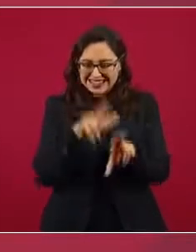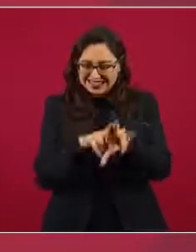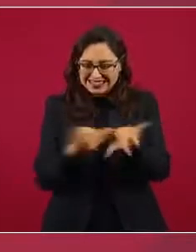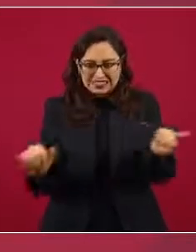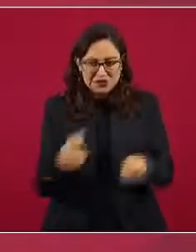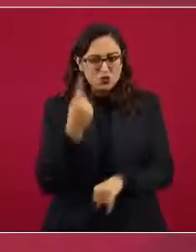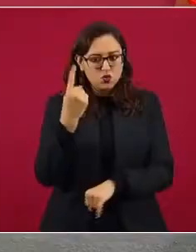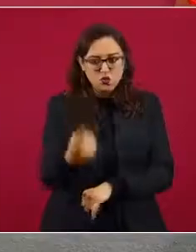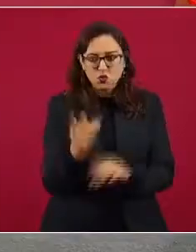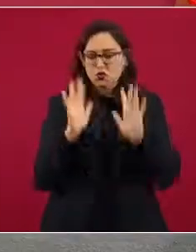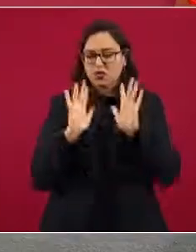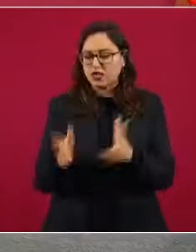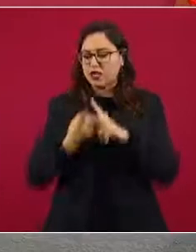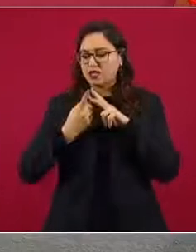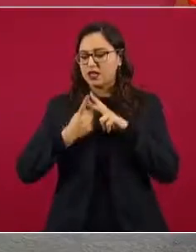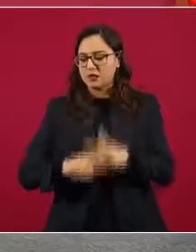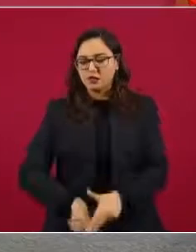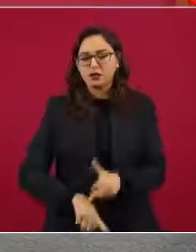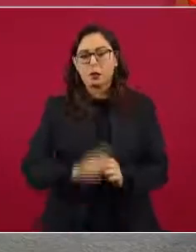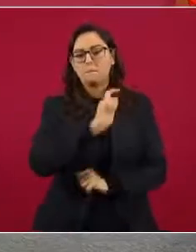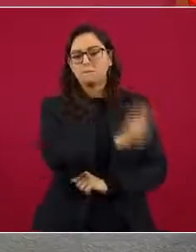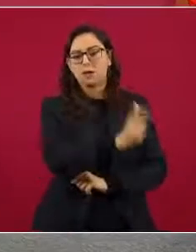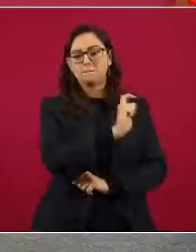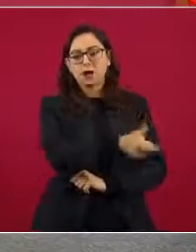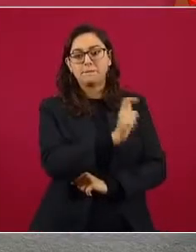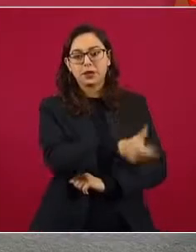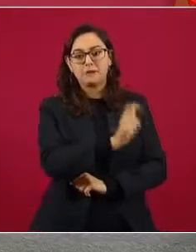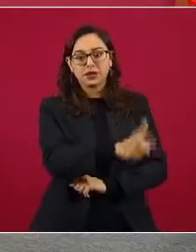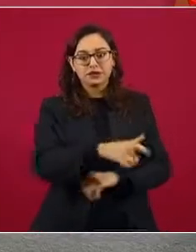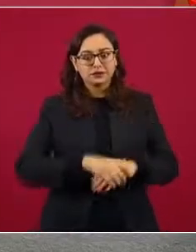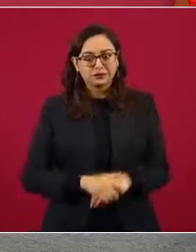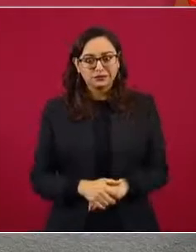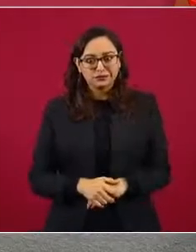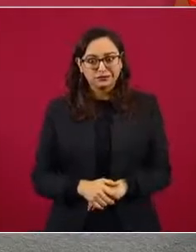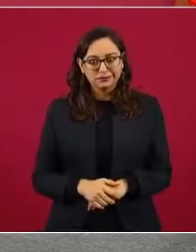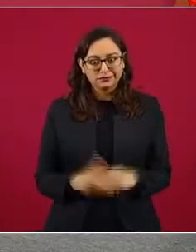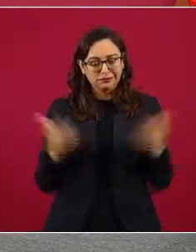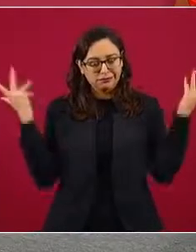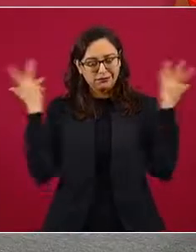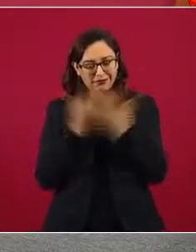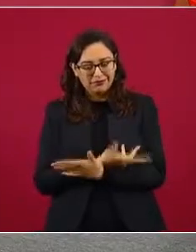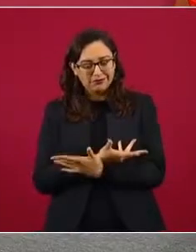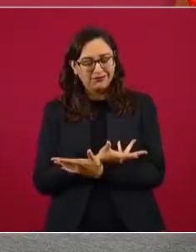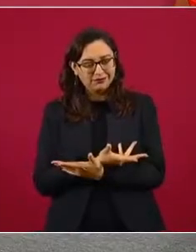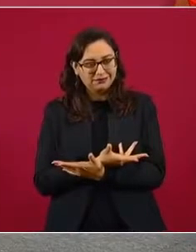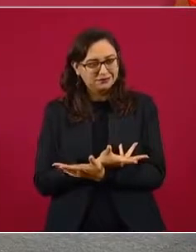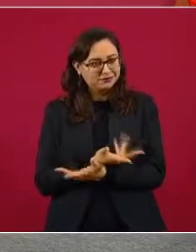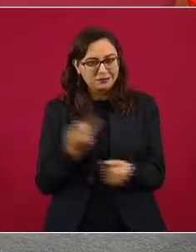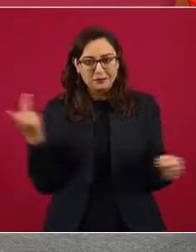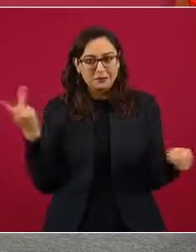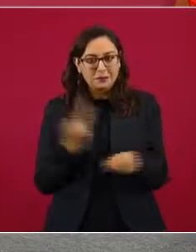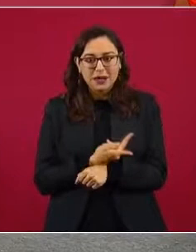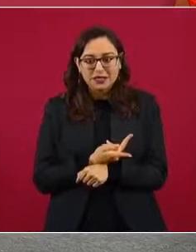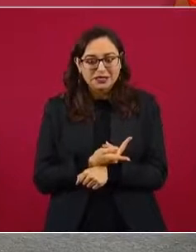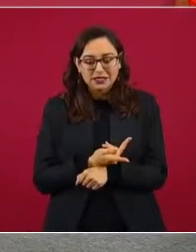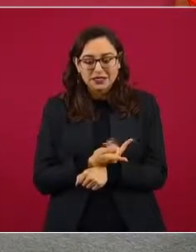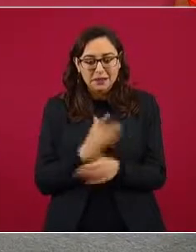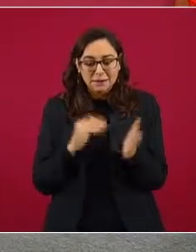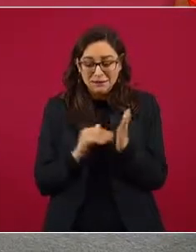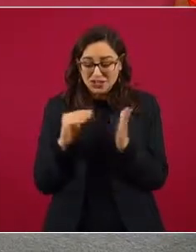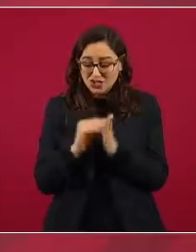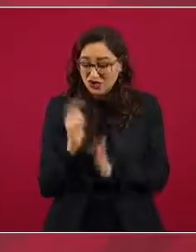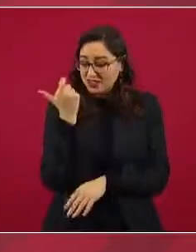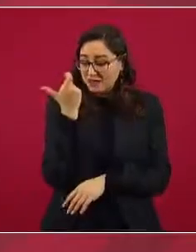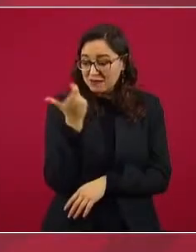mes con mes. Entonces estamos revisando sus contratos. Estamos hablando de miles de millones de